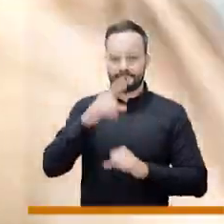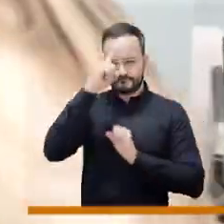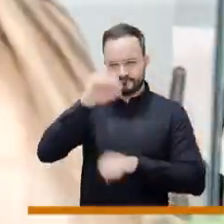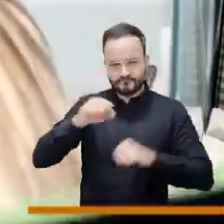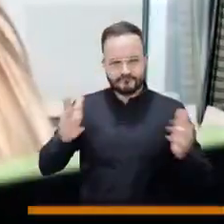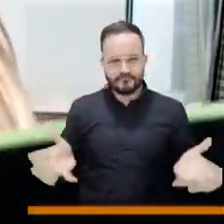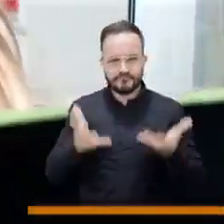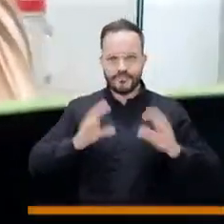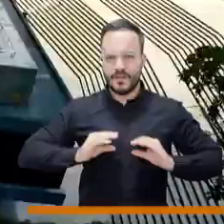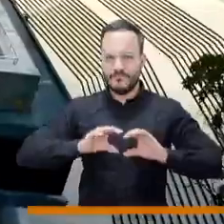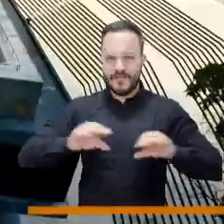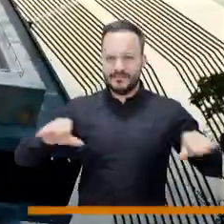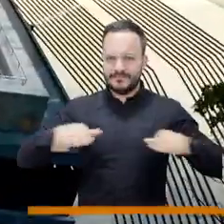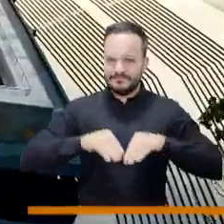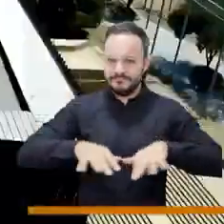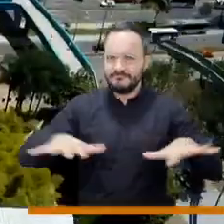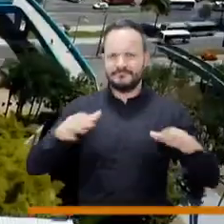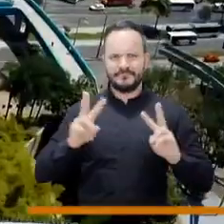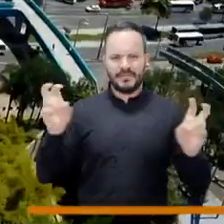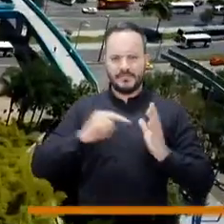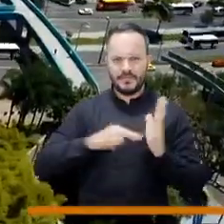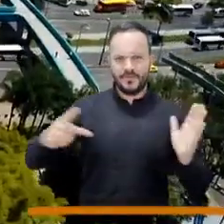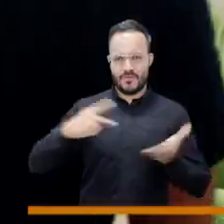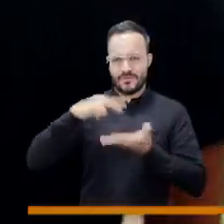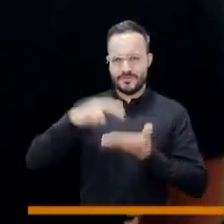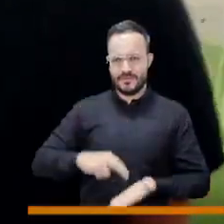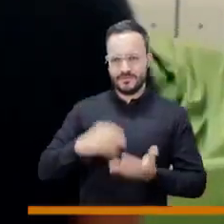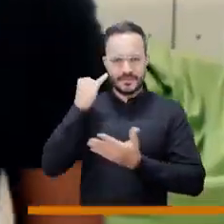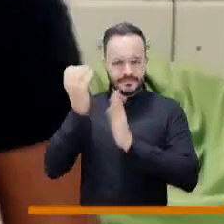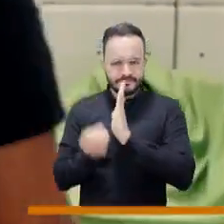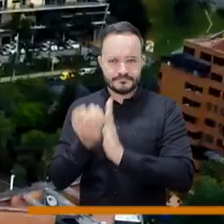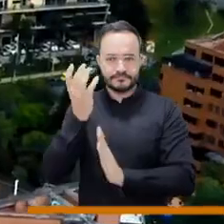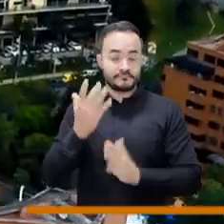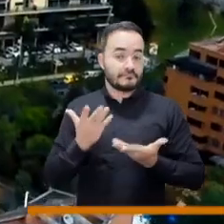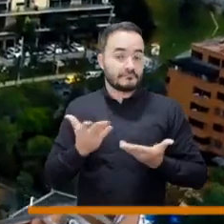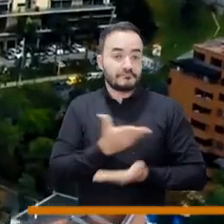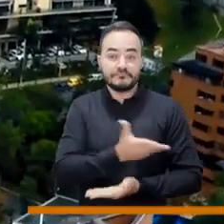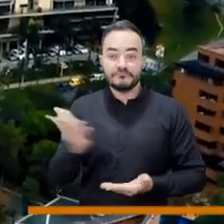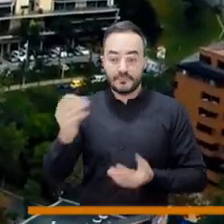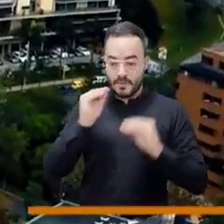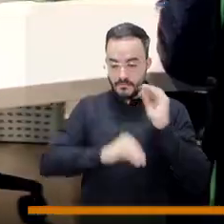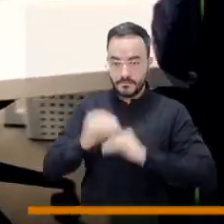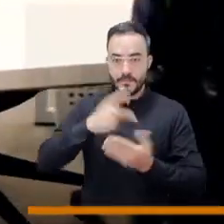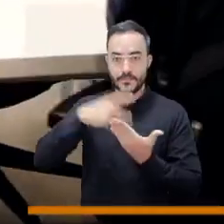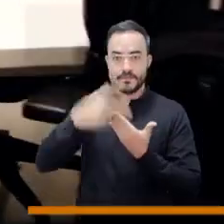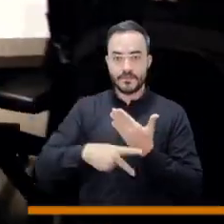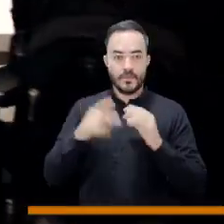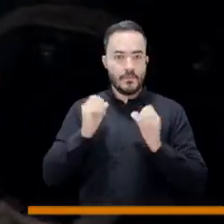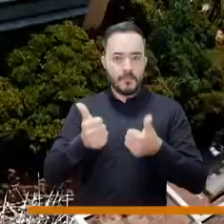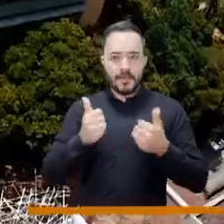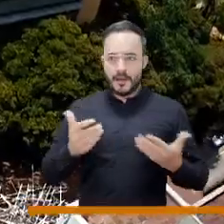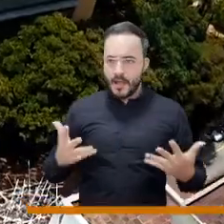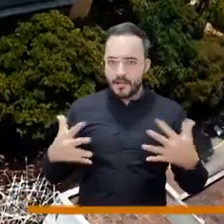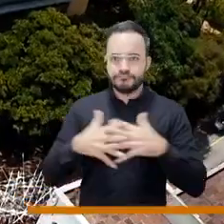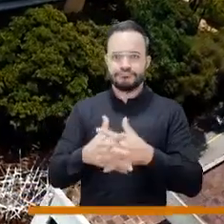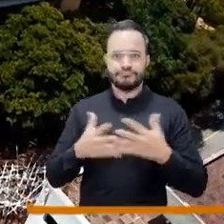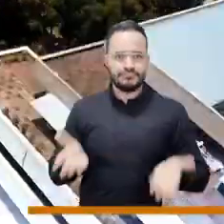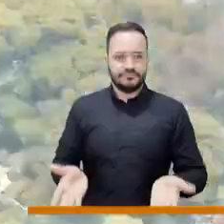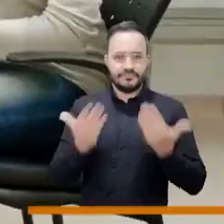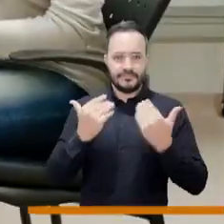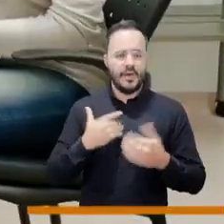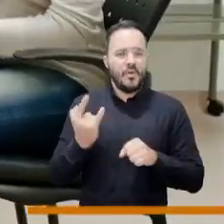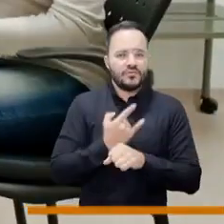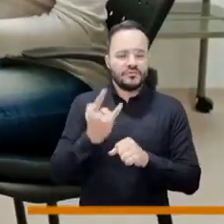científica, tecnológica, de innovación y de competitividad de las regiones mediante proyectos que contribuyan a la producción,